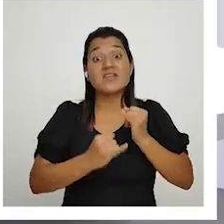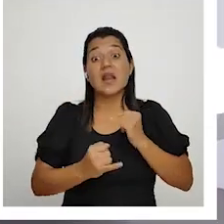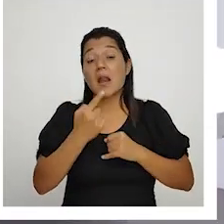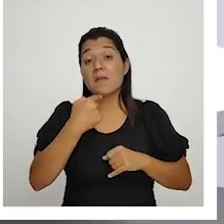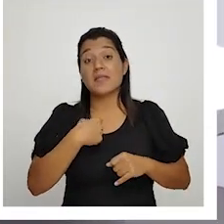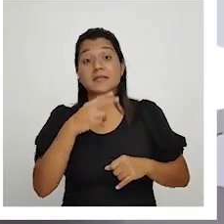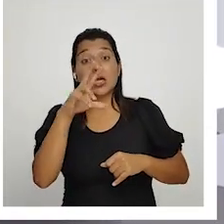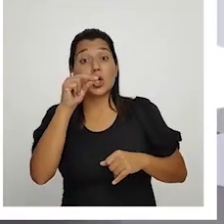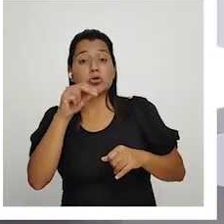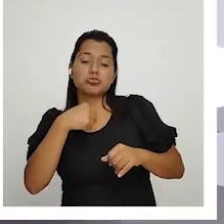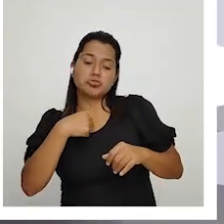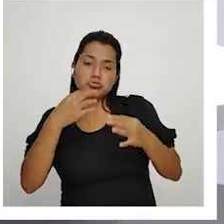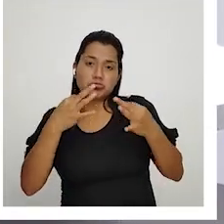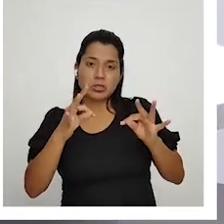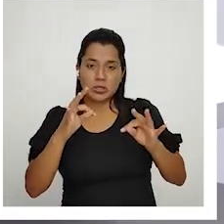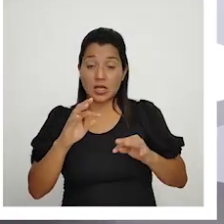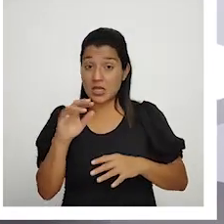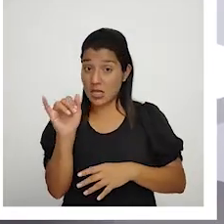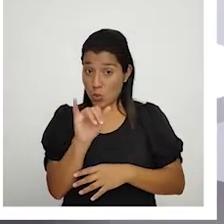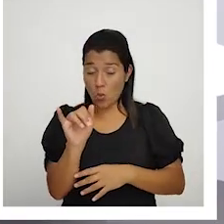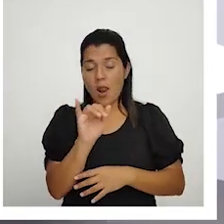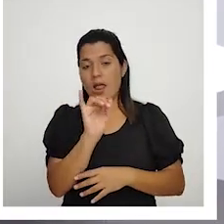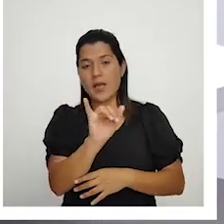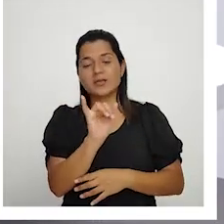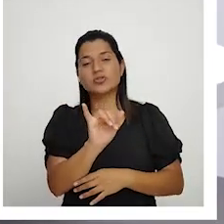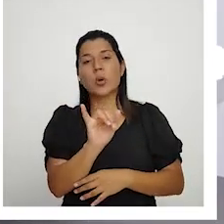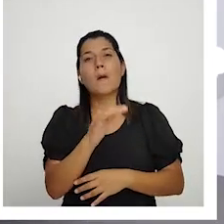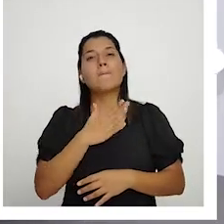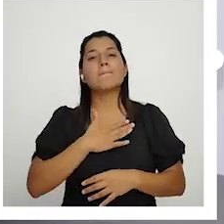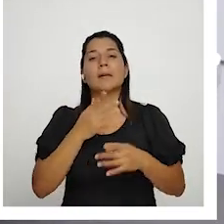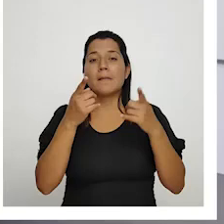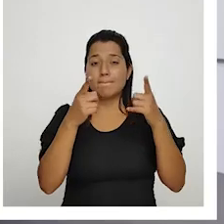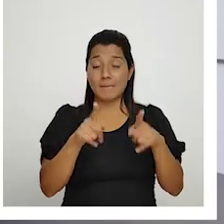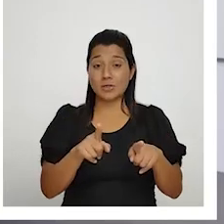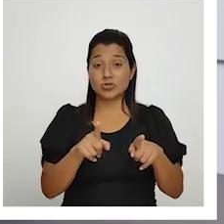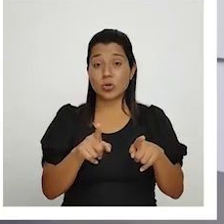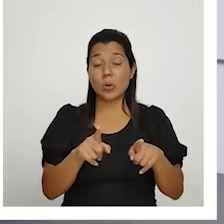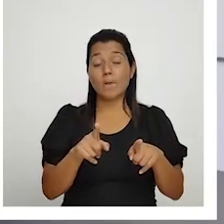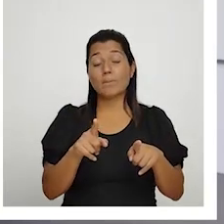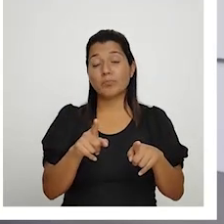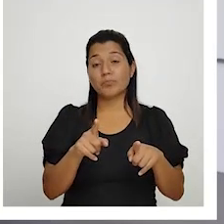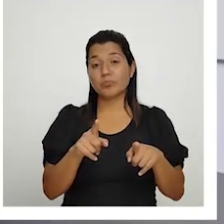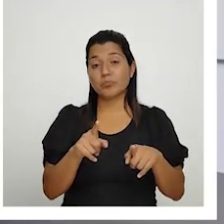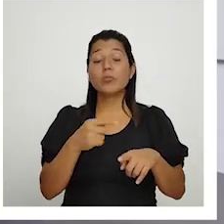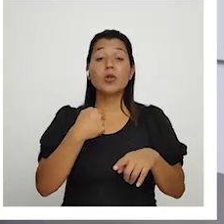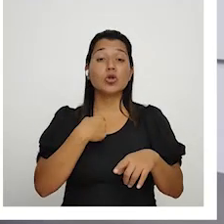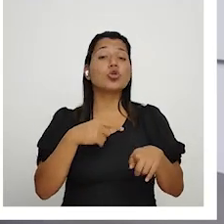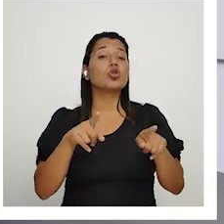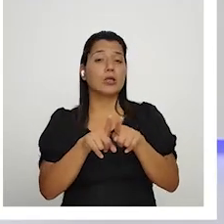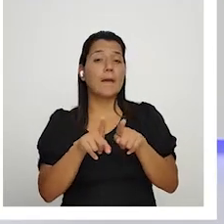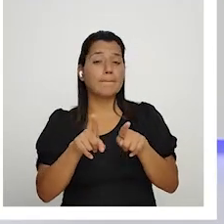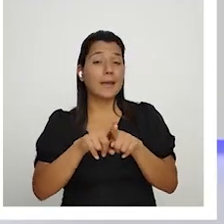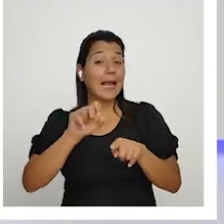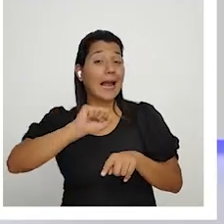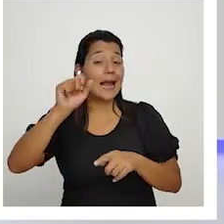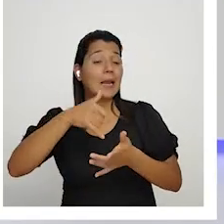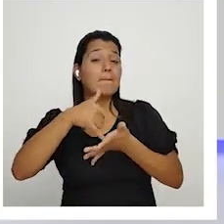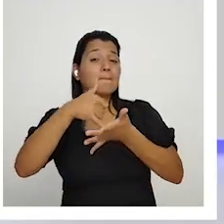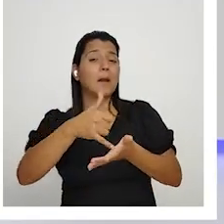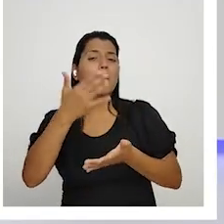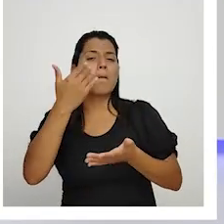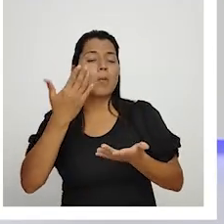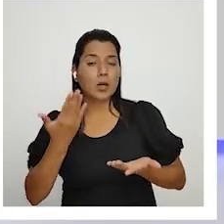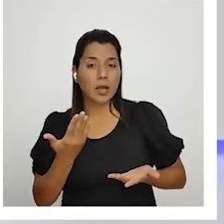lo menos lo intenté. E incluso eso también me pasó por uno de los motivos que también yo considero que gané el premio,